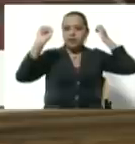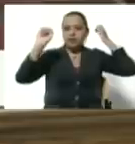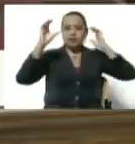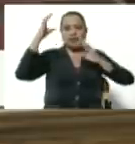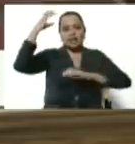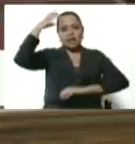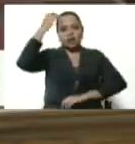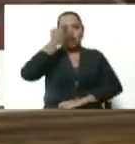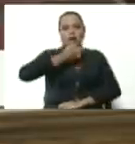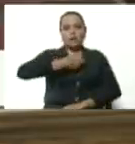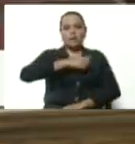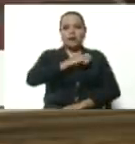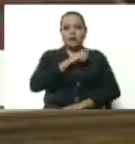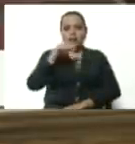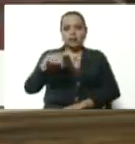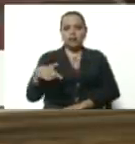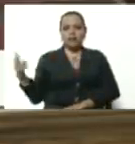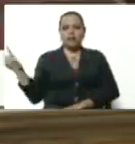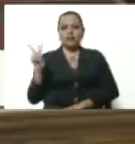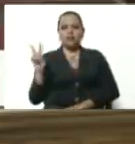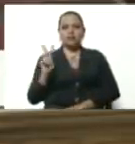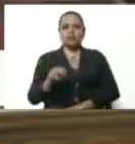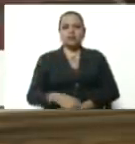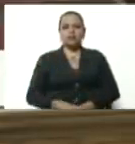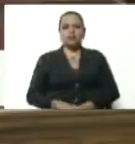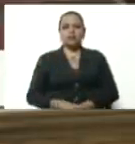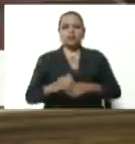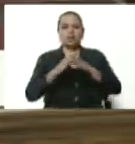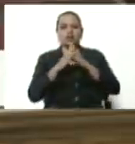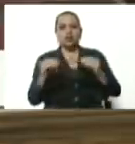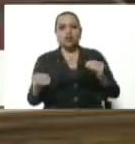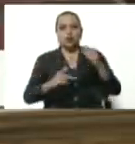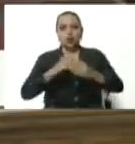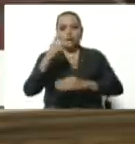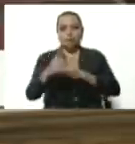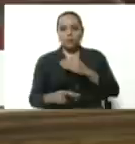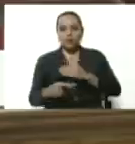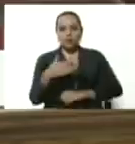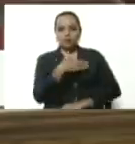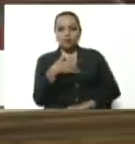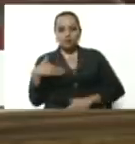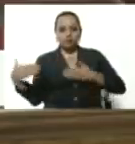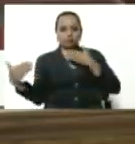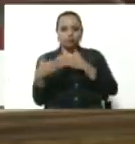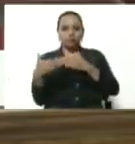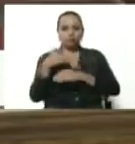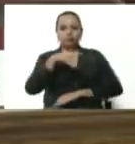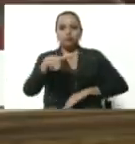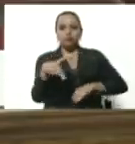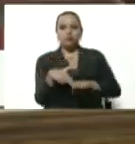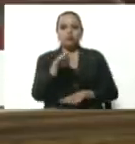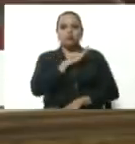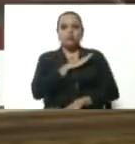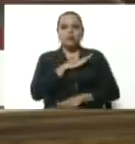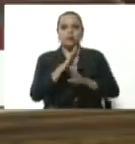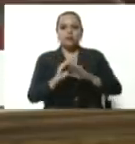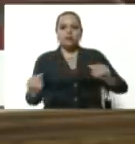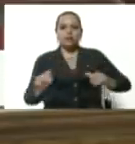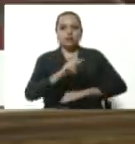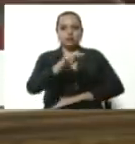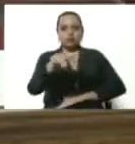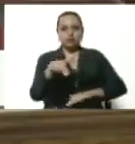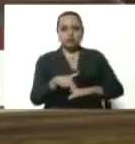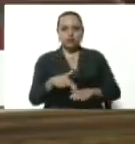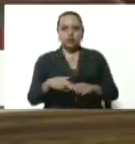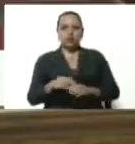España ante nuestro país de todos los planes para atacar nuestro territorio nacional,